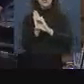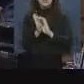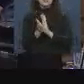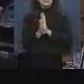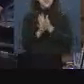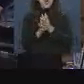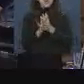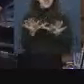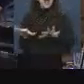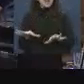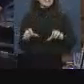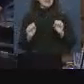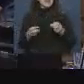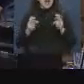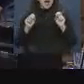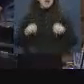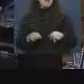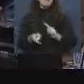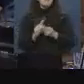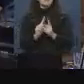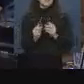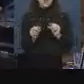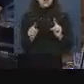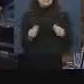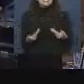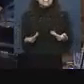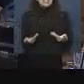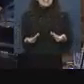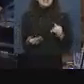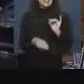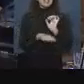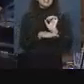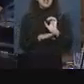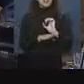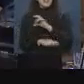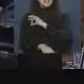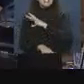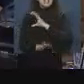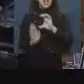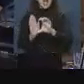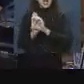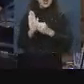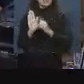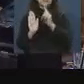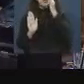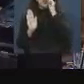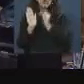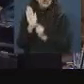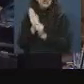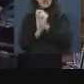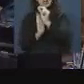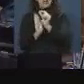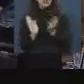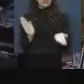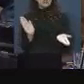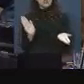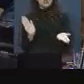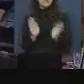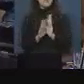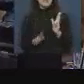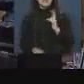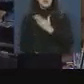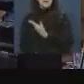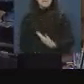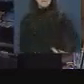el resto que se pueda aprobar termina siendo muerta si nuestro estado chileno nuestra Constitución no lo reconoce como tal he dicho